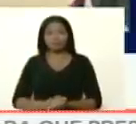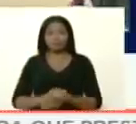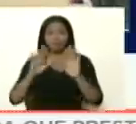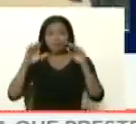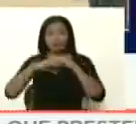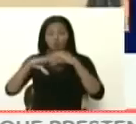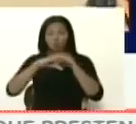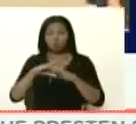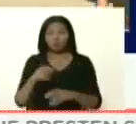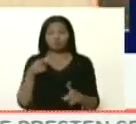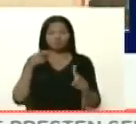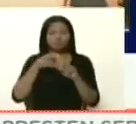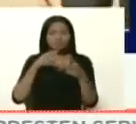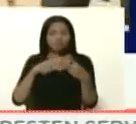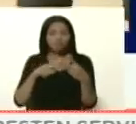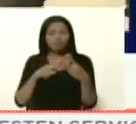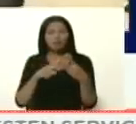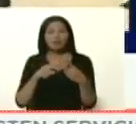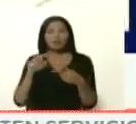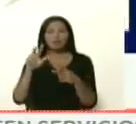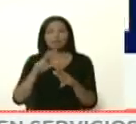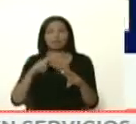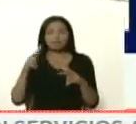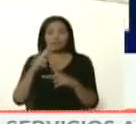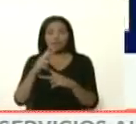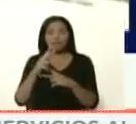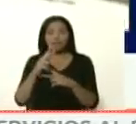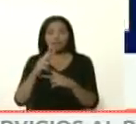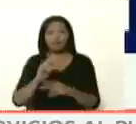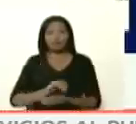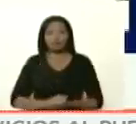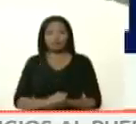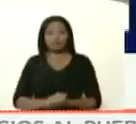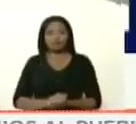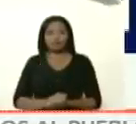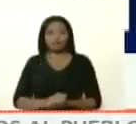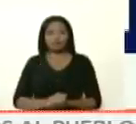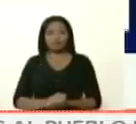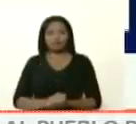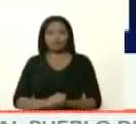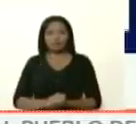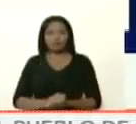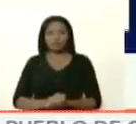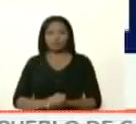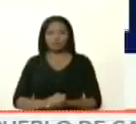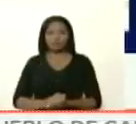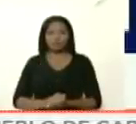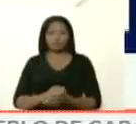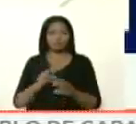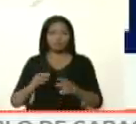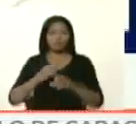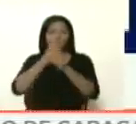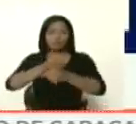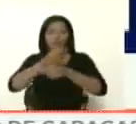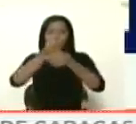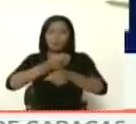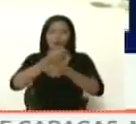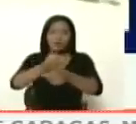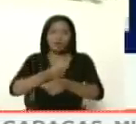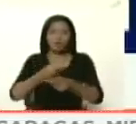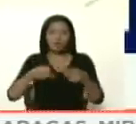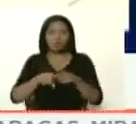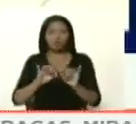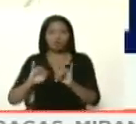La ruta Circunvalación 3, zona rental La Rinconada, 10 autobuses. La ruta La Yaguara al Junquito,